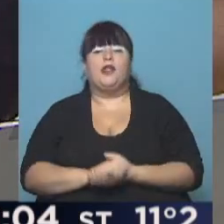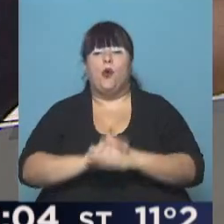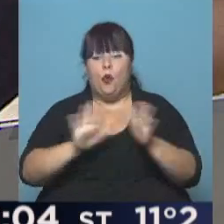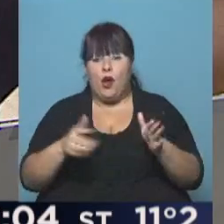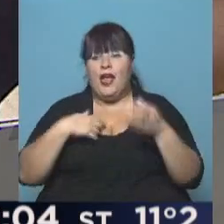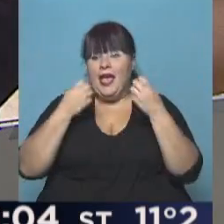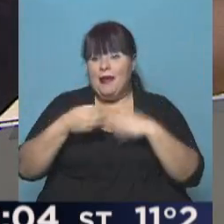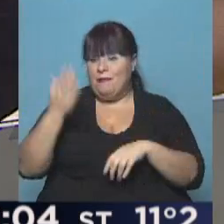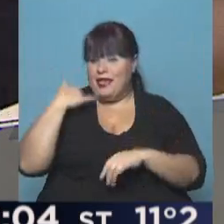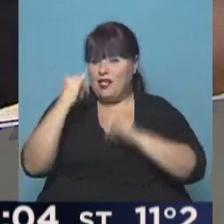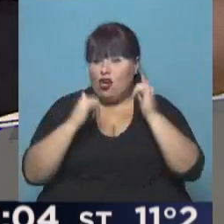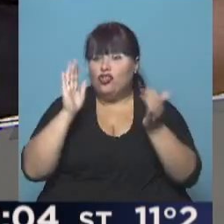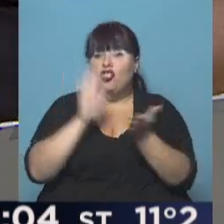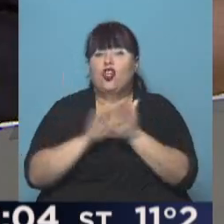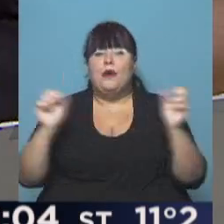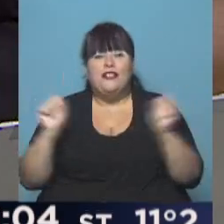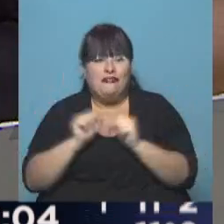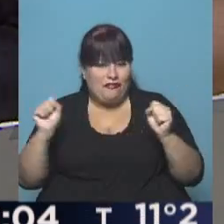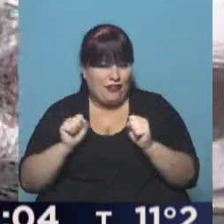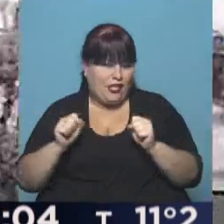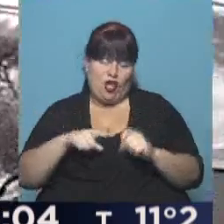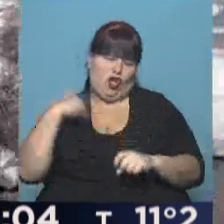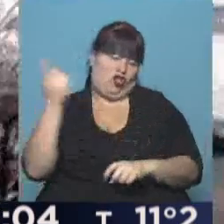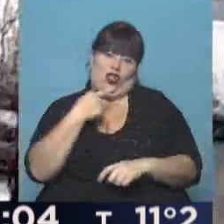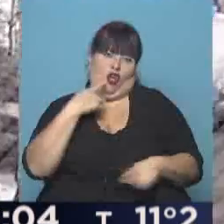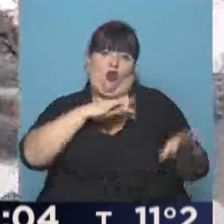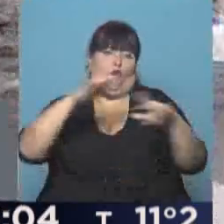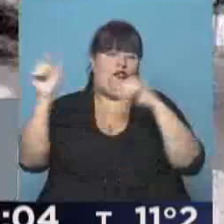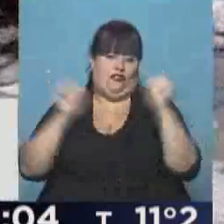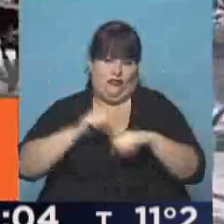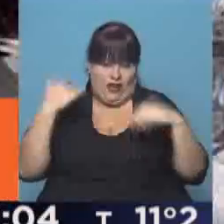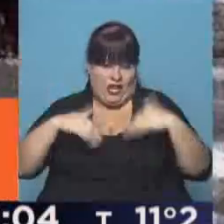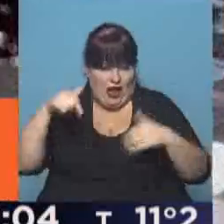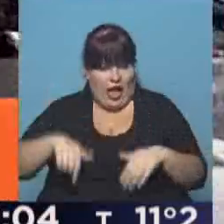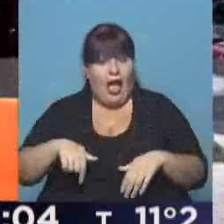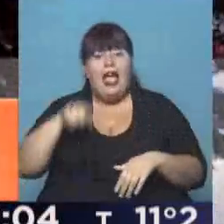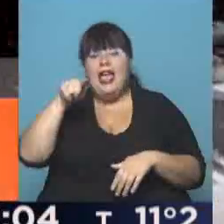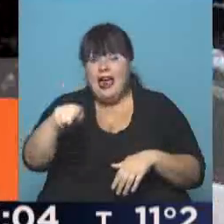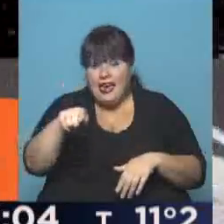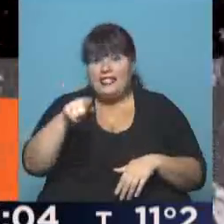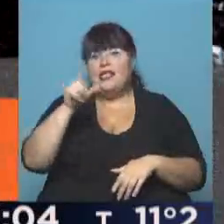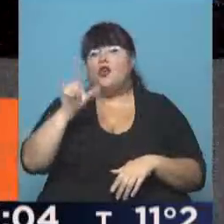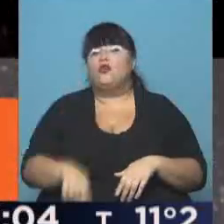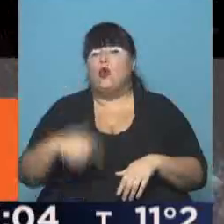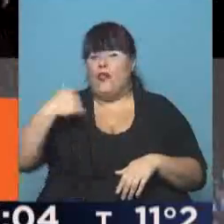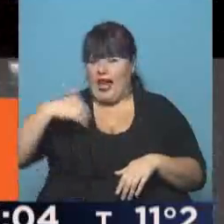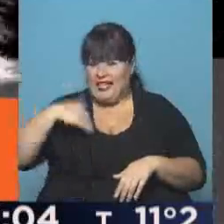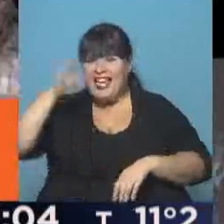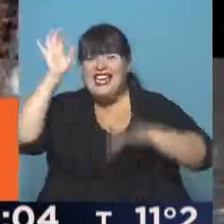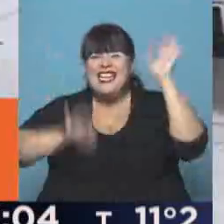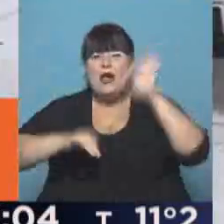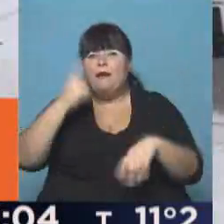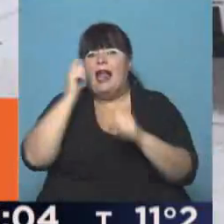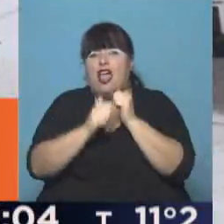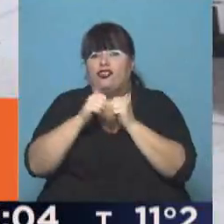Bueno, comenzábamos el programa hablando del frío. De hecho, sí, todo el mundo está hablando del frío que está haciendo aquí. Estas son imágenes del sur de nuestro país, nevada